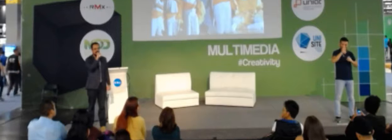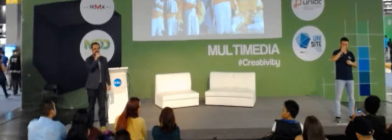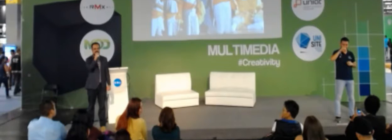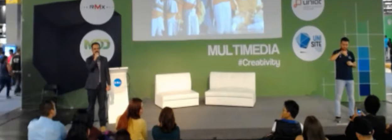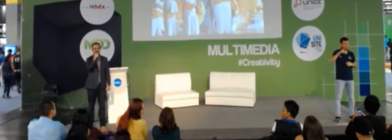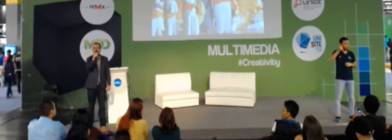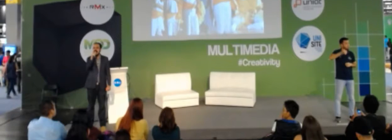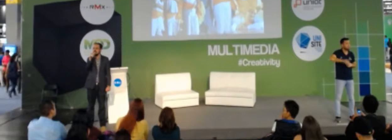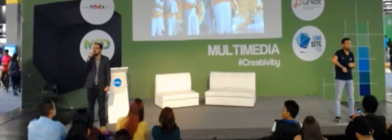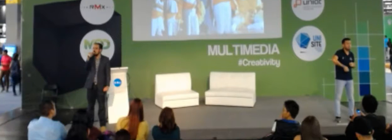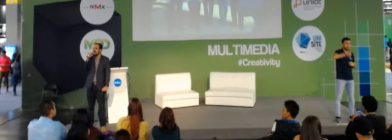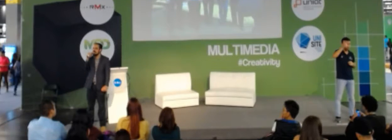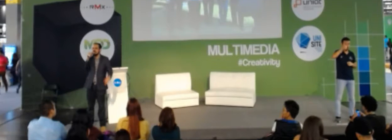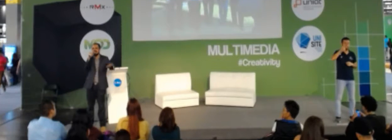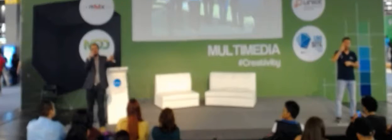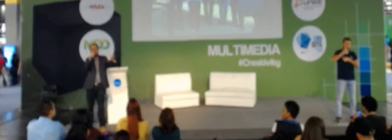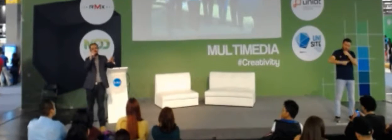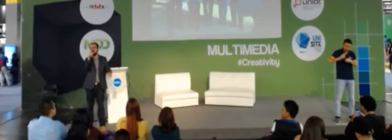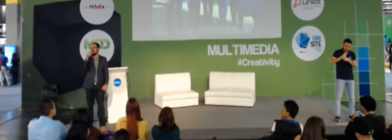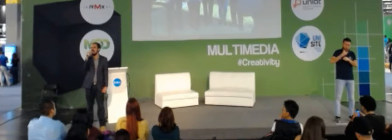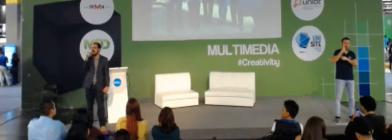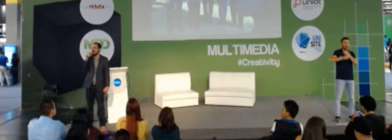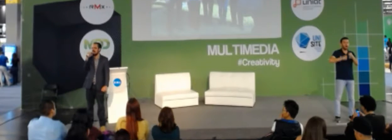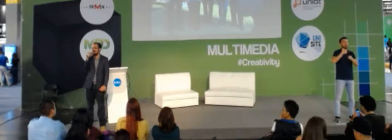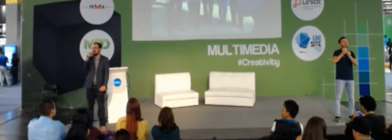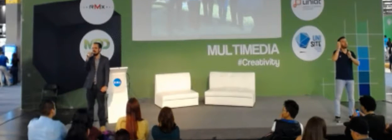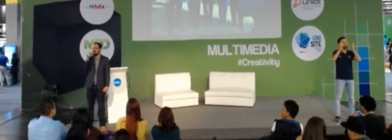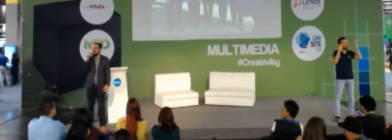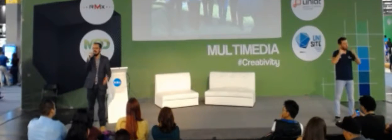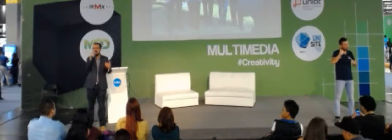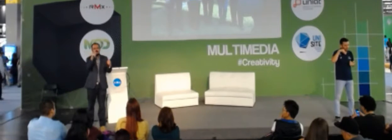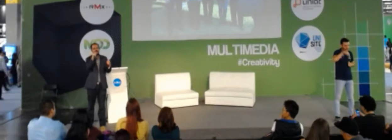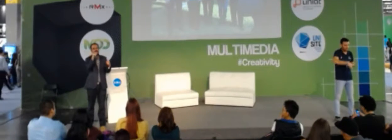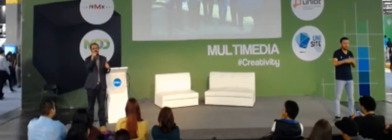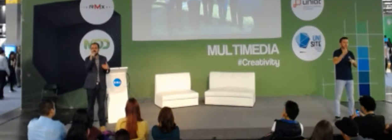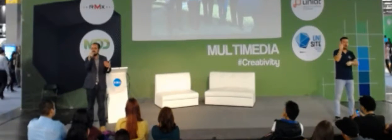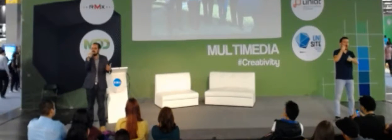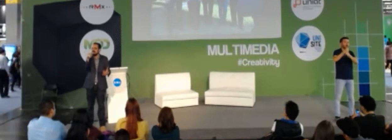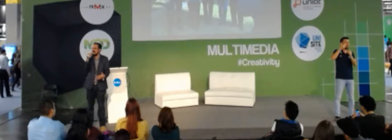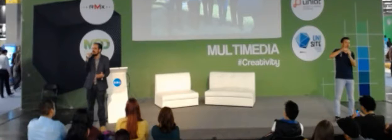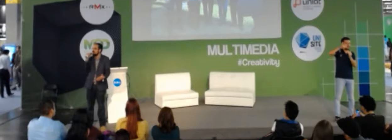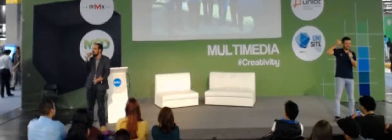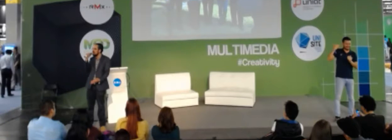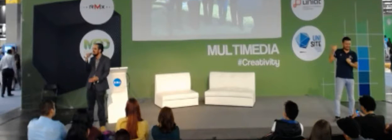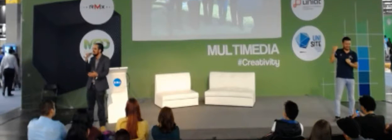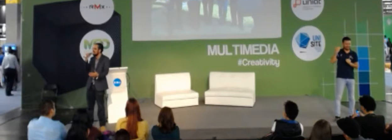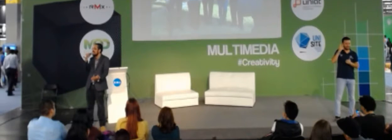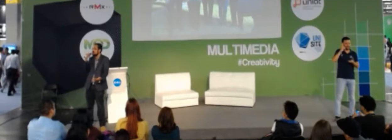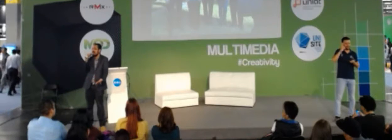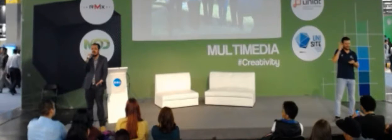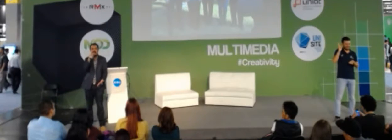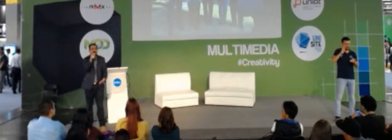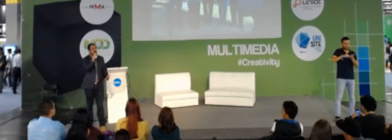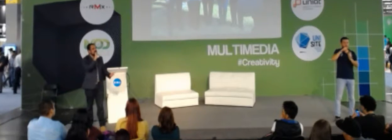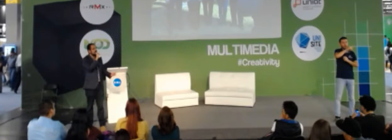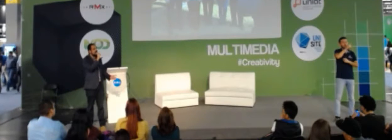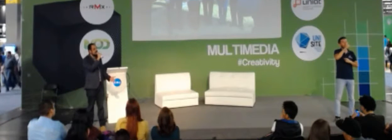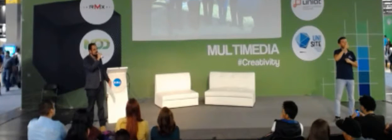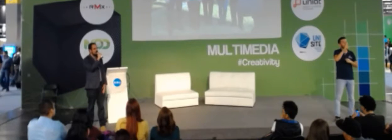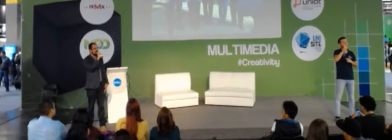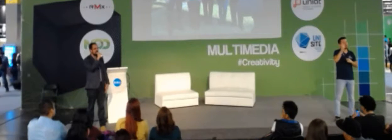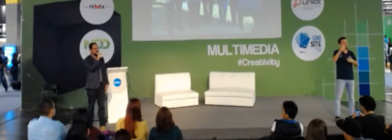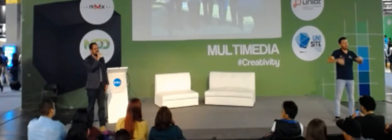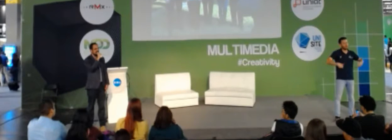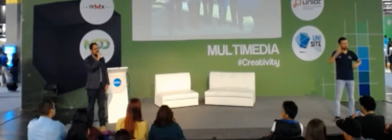Mexicana. Año con año se hace en la Expo Guadalajara. El año pasado tuvimos la gran fortuna de que Teatro Diana nos abriera